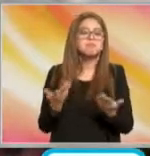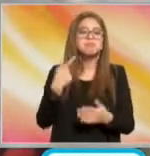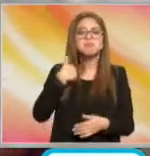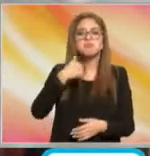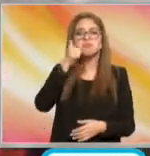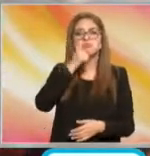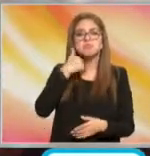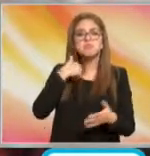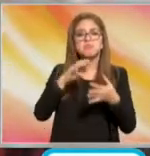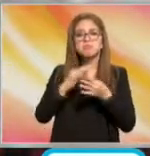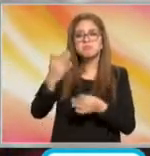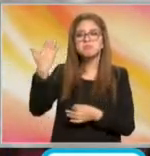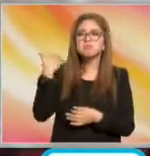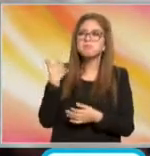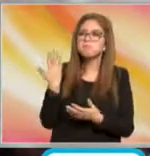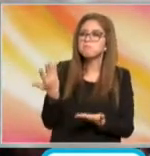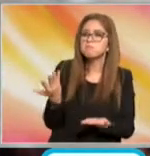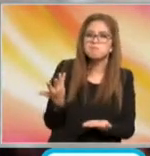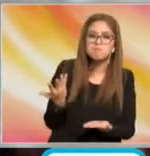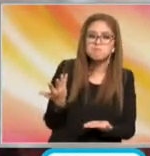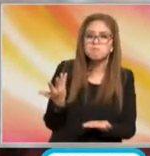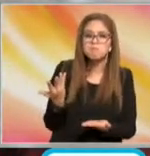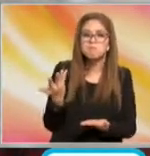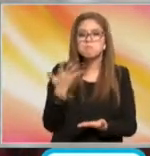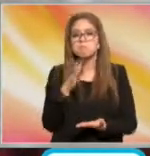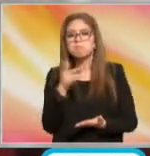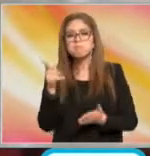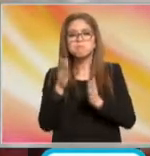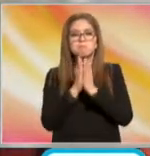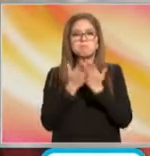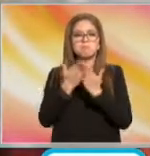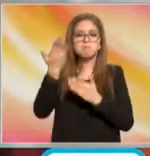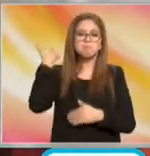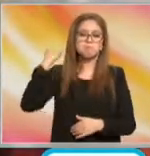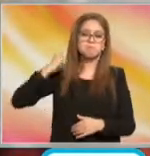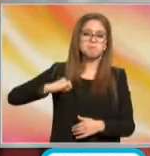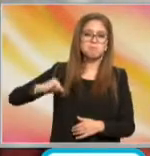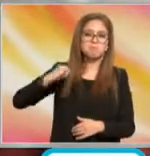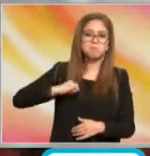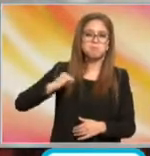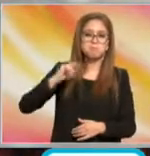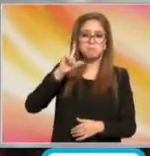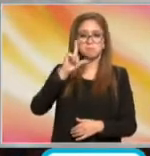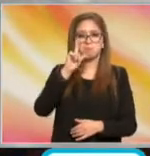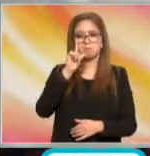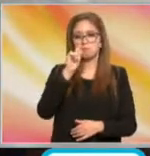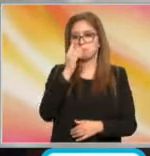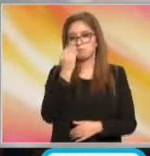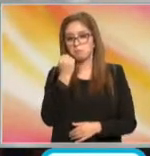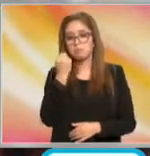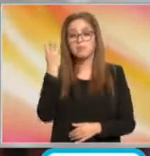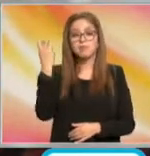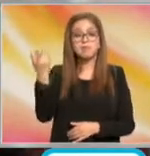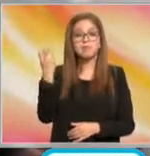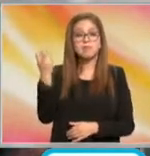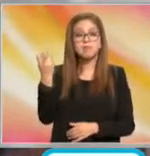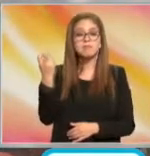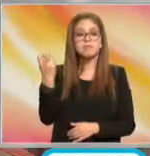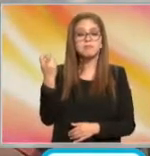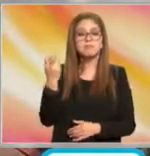lo han hecho desde hace, no sé, tenemos la librería Teorema en Cuauhtémoc 79, esa